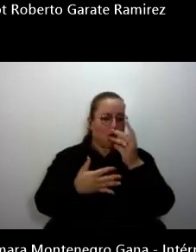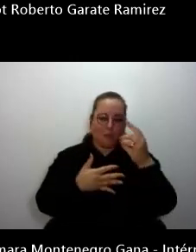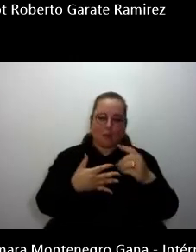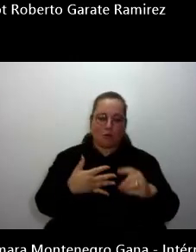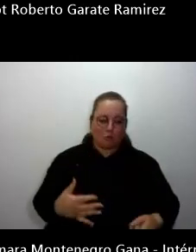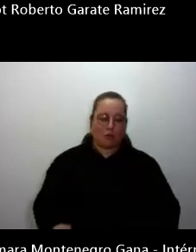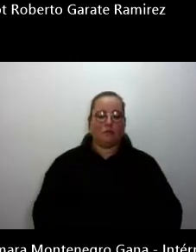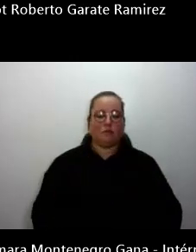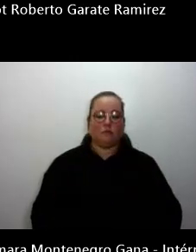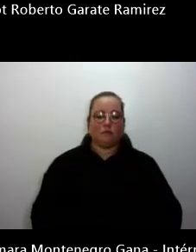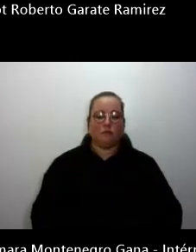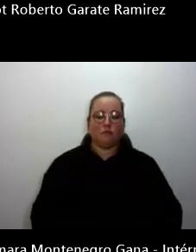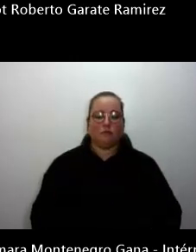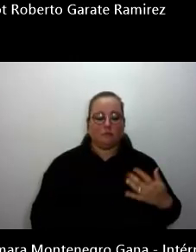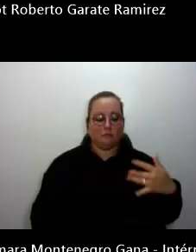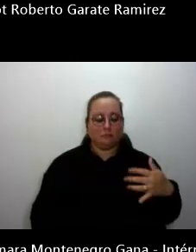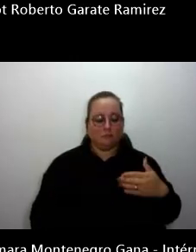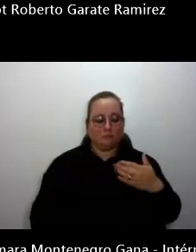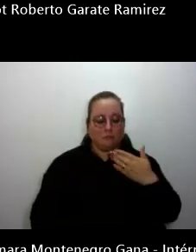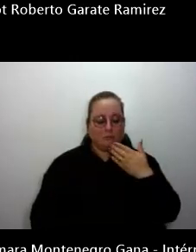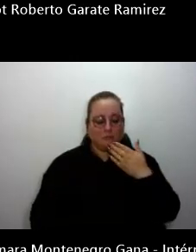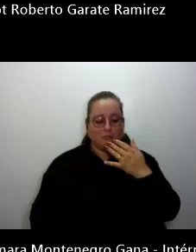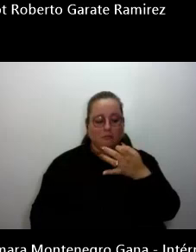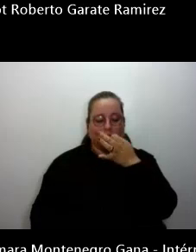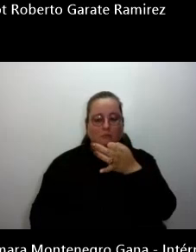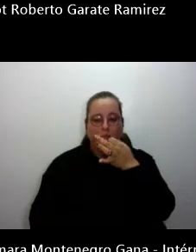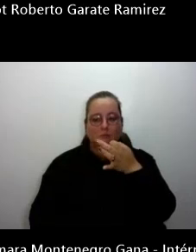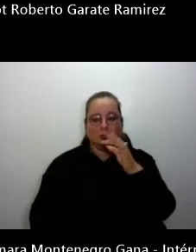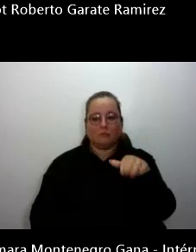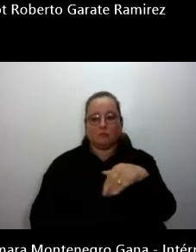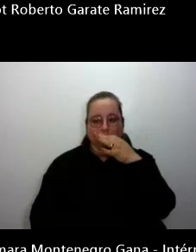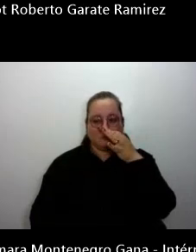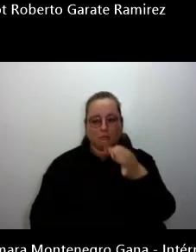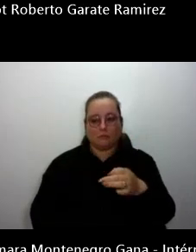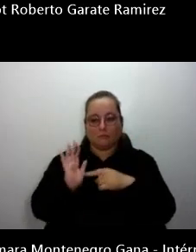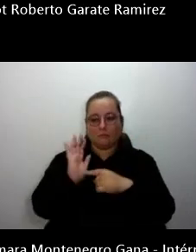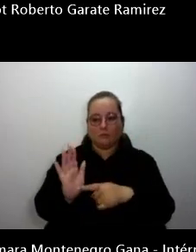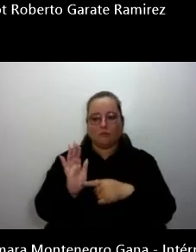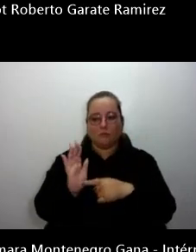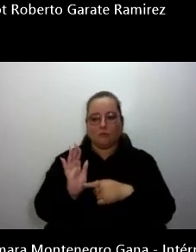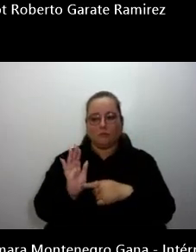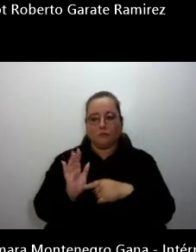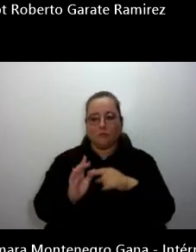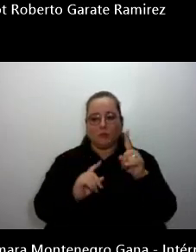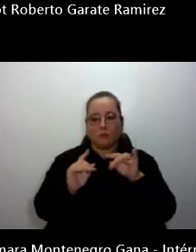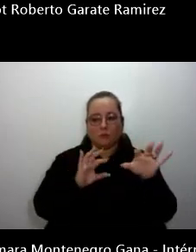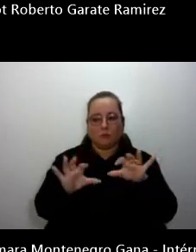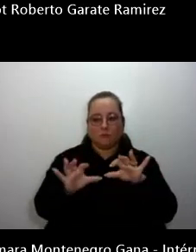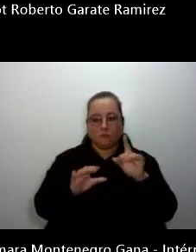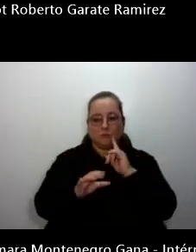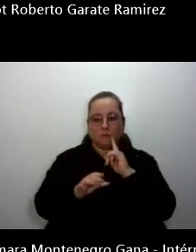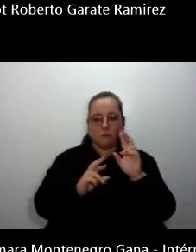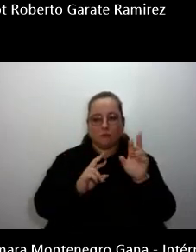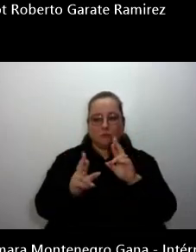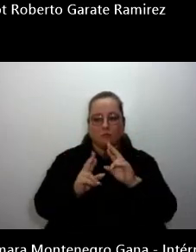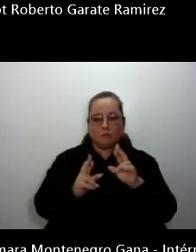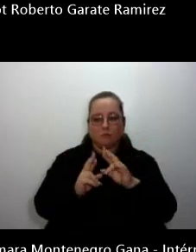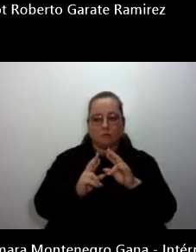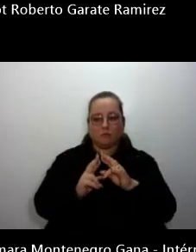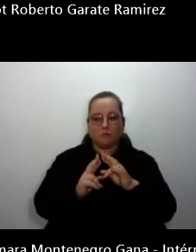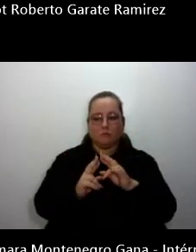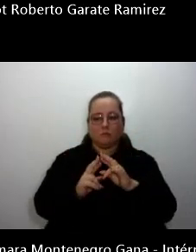específico. Es importante también mencionarles que, tal como se dijo en la presentación, ¿cierto?, hay elementos asociados a